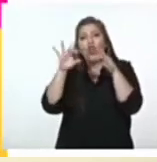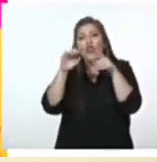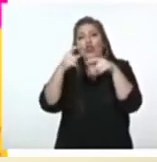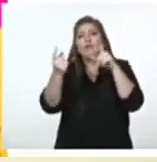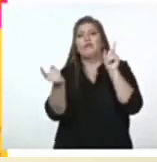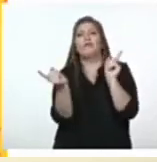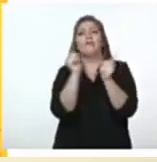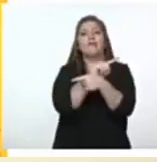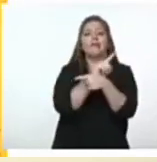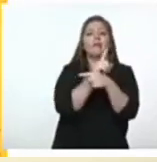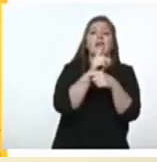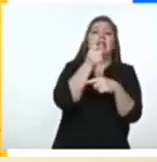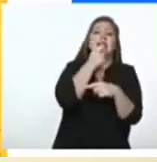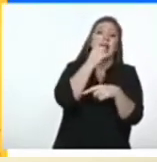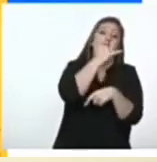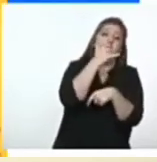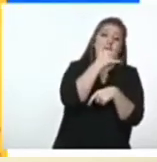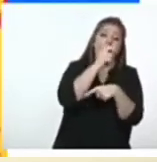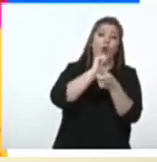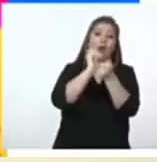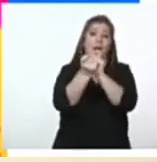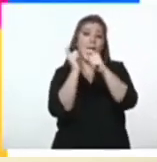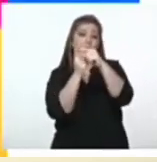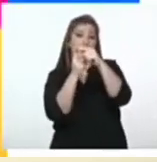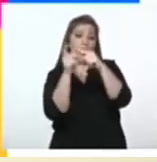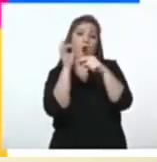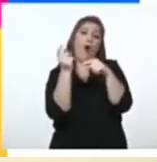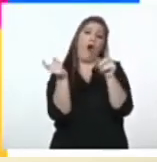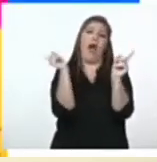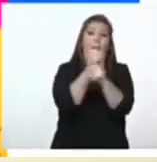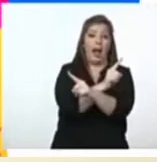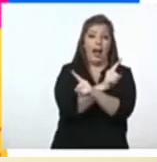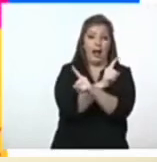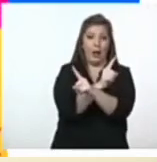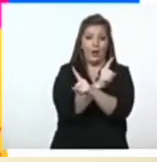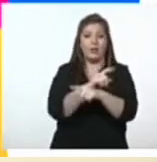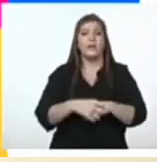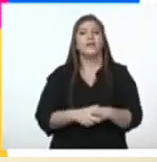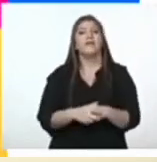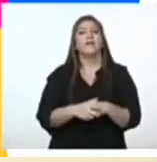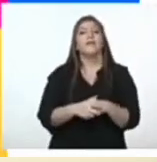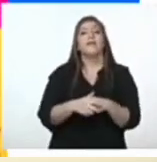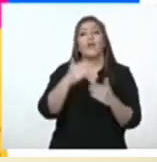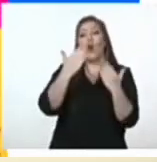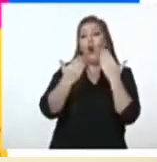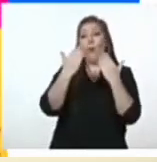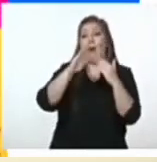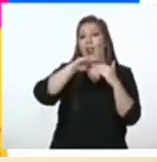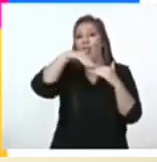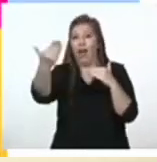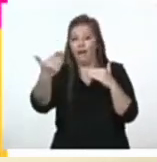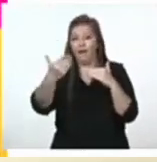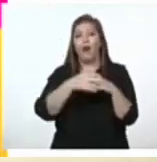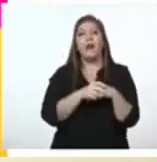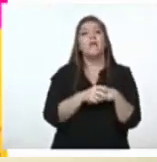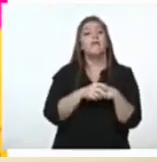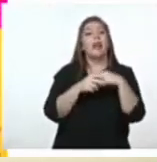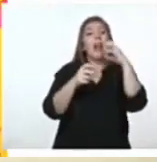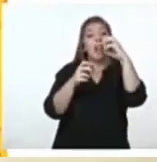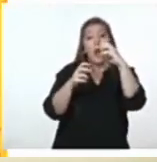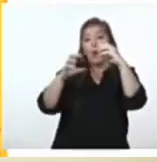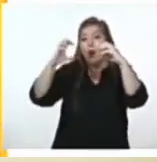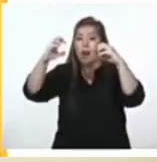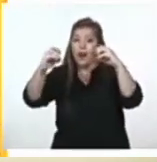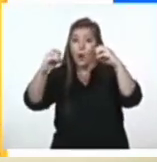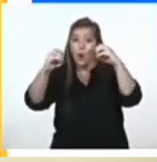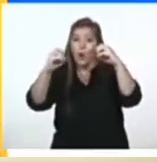la polaridad, con lo que el interior de la neurona alcanza un valor electropositivo respecto del exterior. Entre una neurona y otra